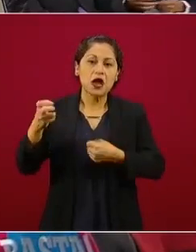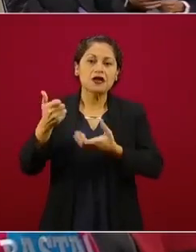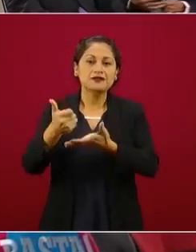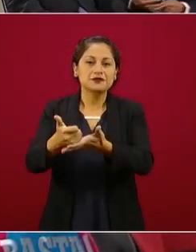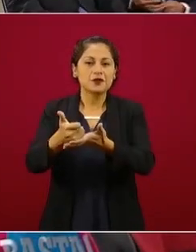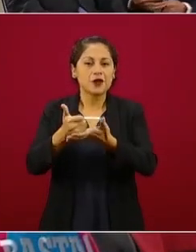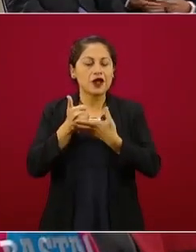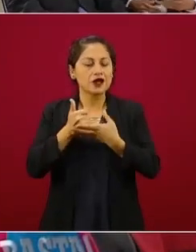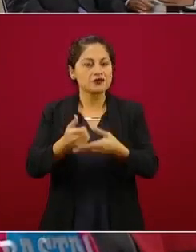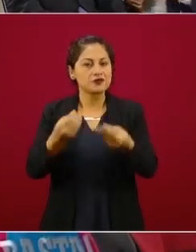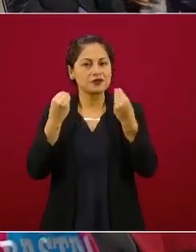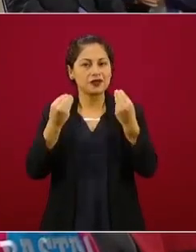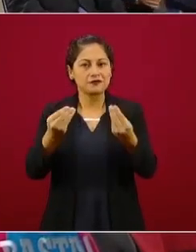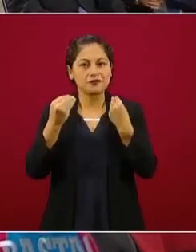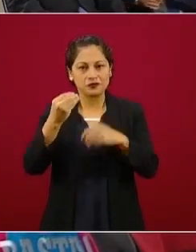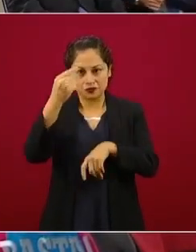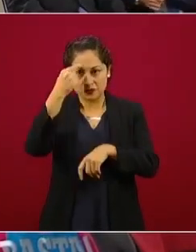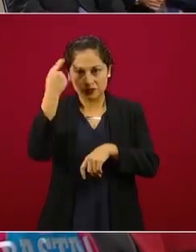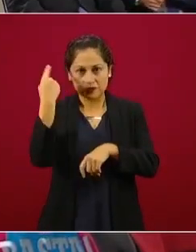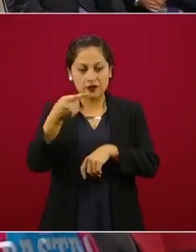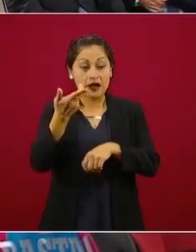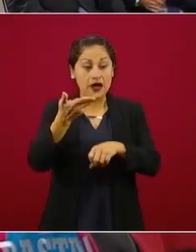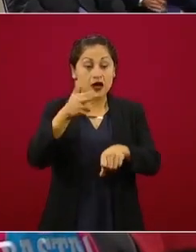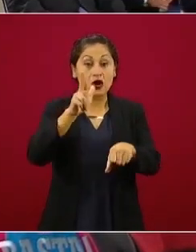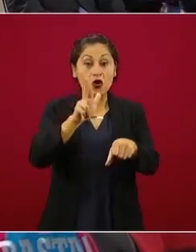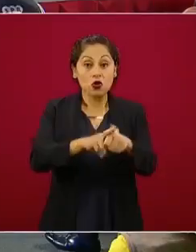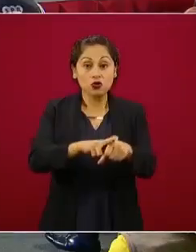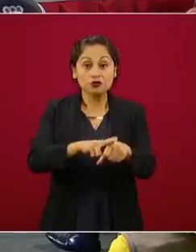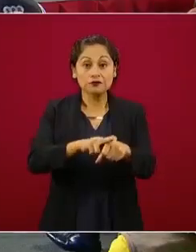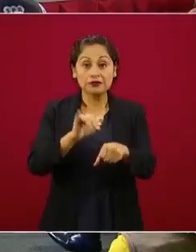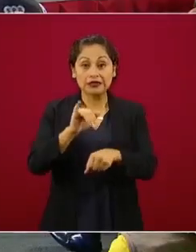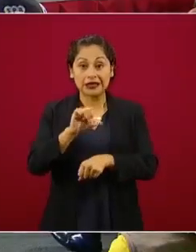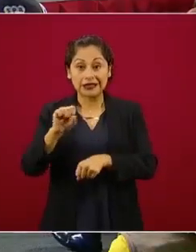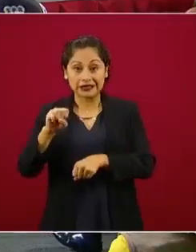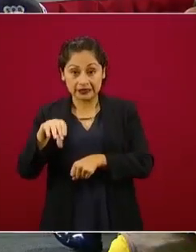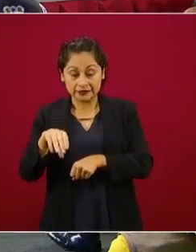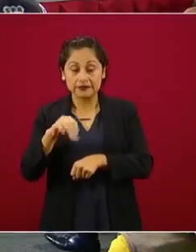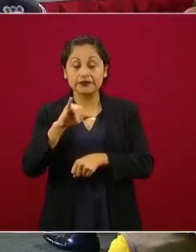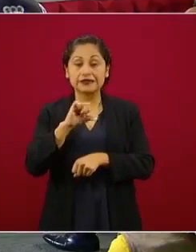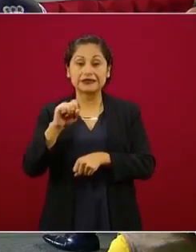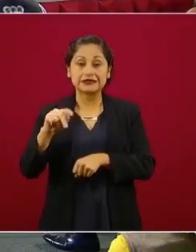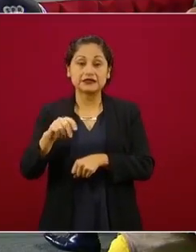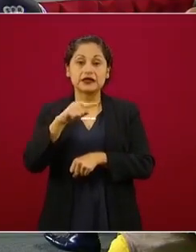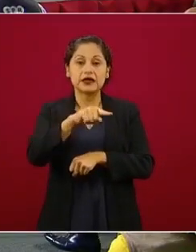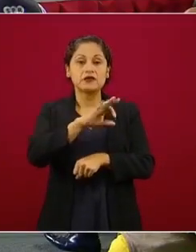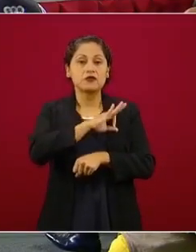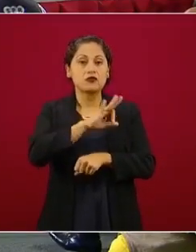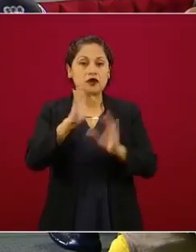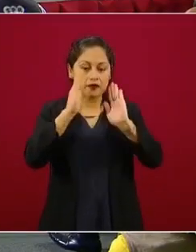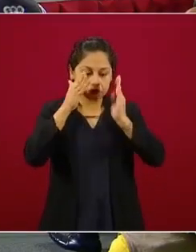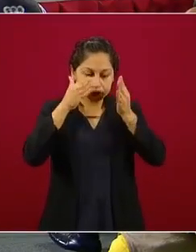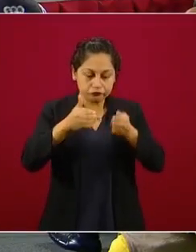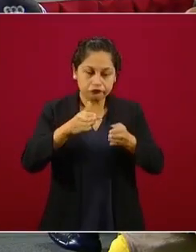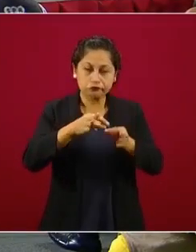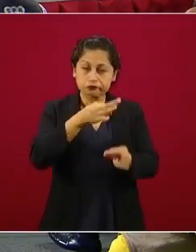utilizar espacios completos de estas instituciones solo para COVID.